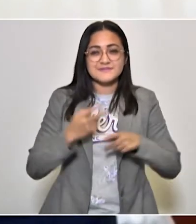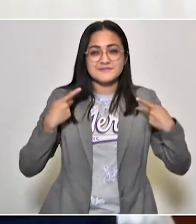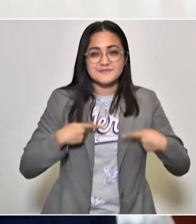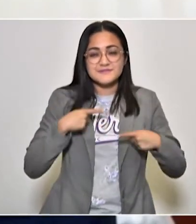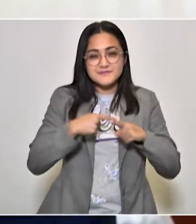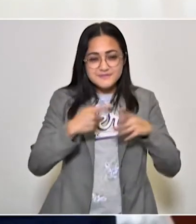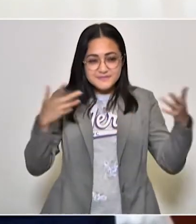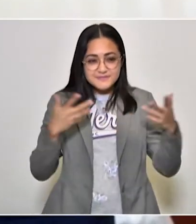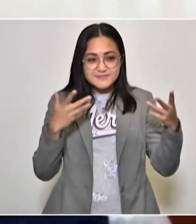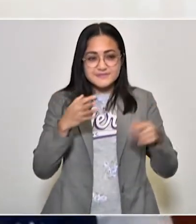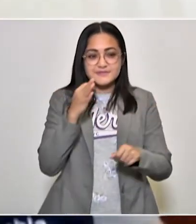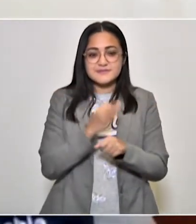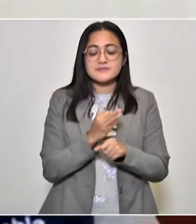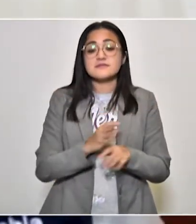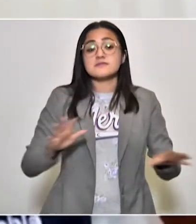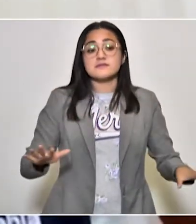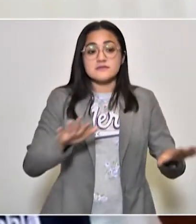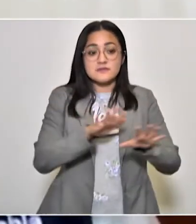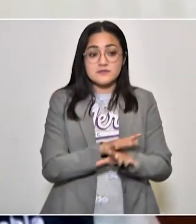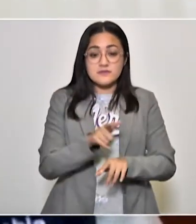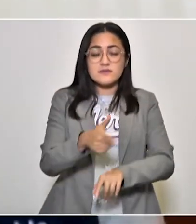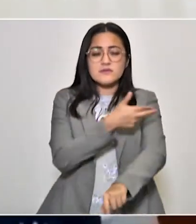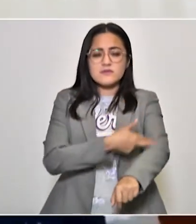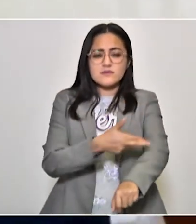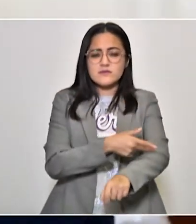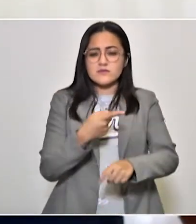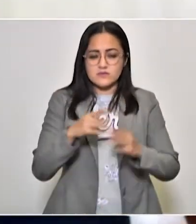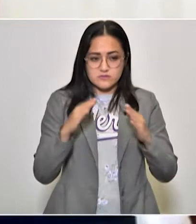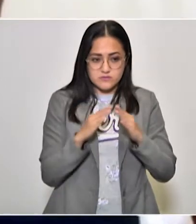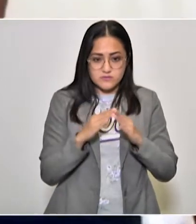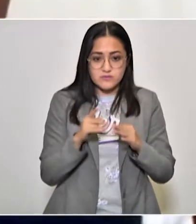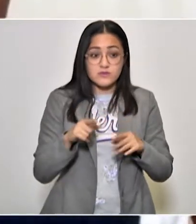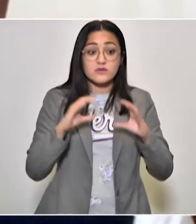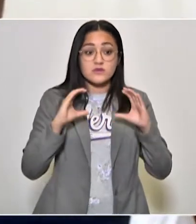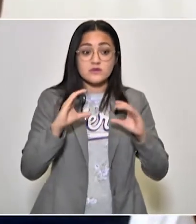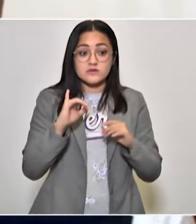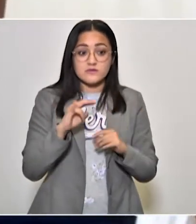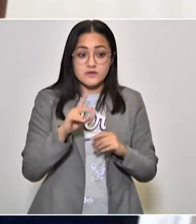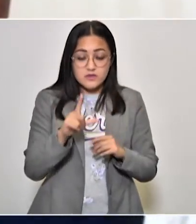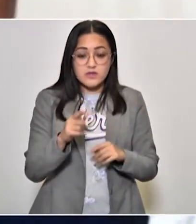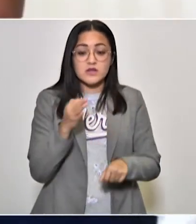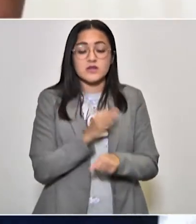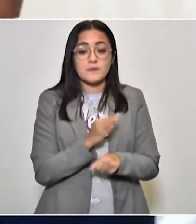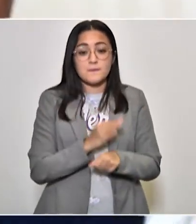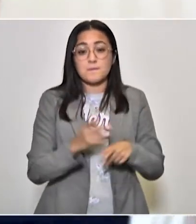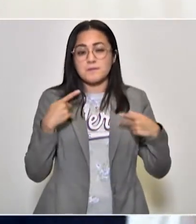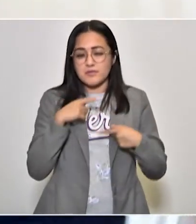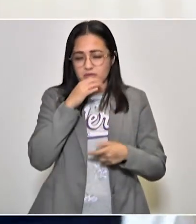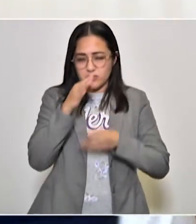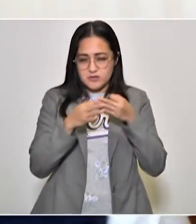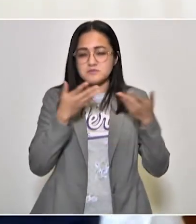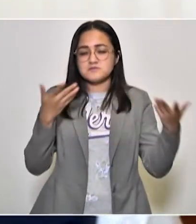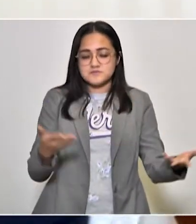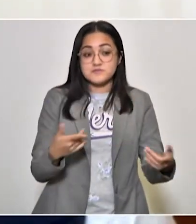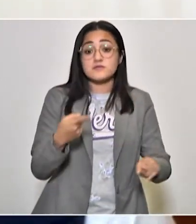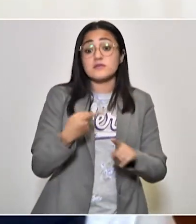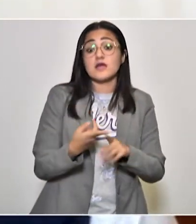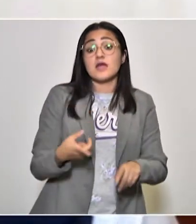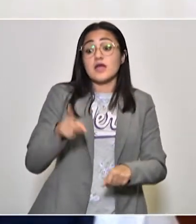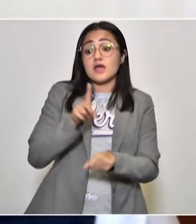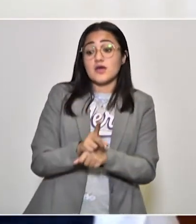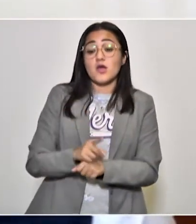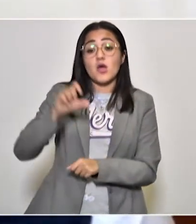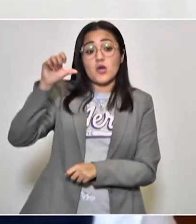realizar el trámite de regularización y en el caso de protección civil gobernador medios de comunicación el corte del día